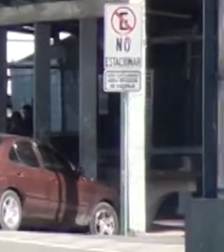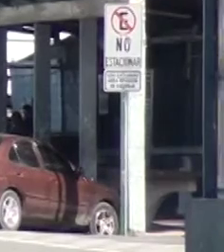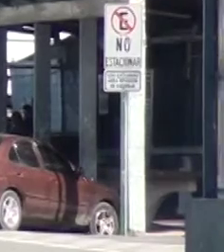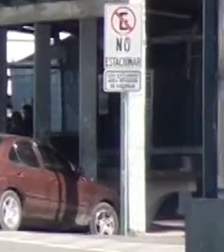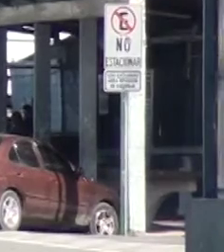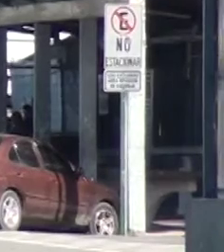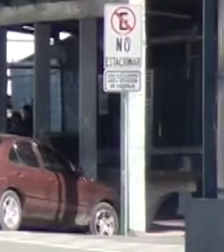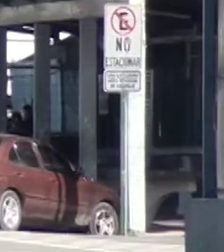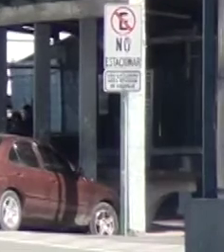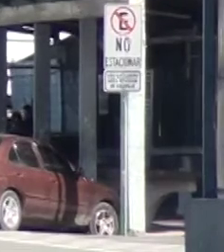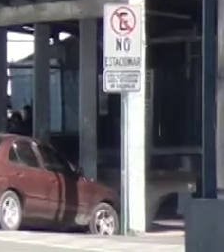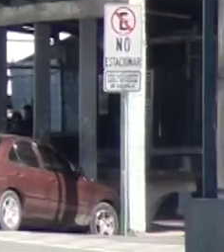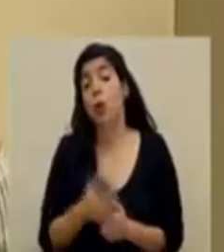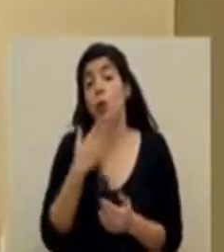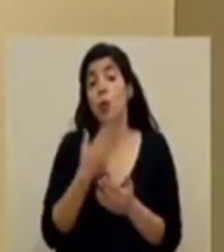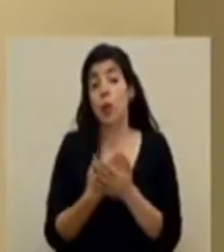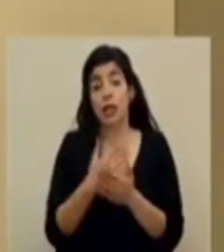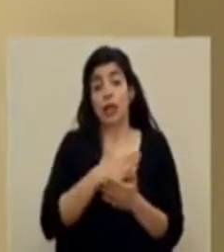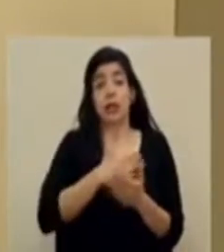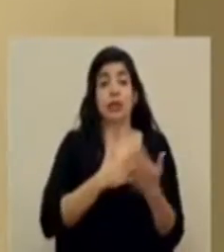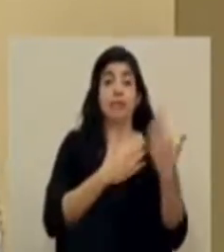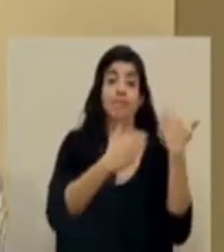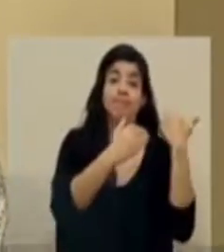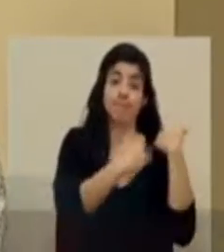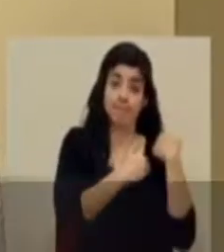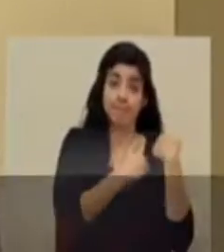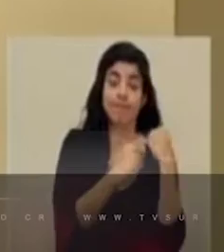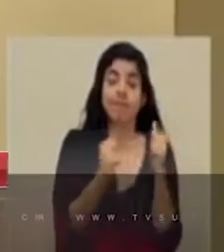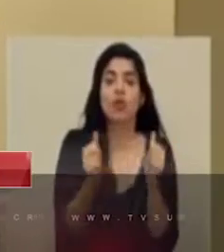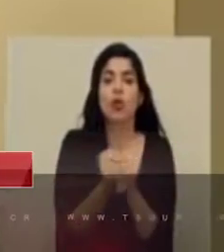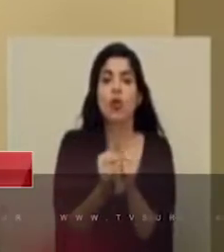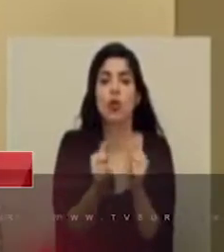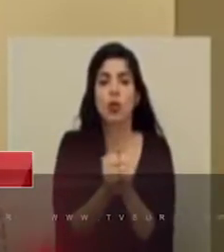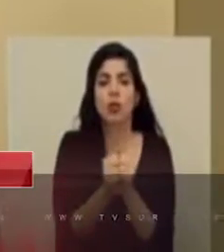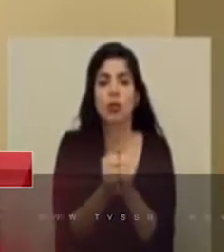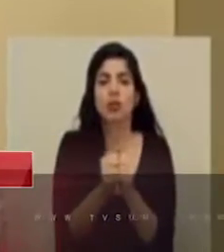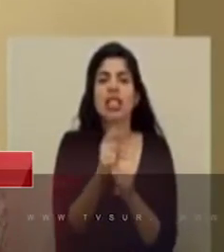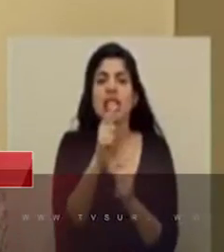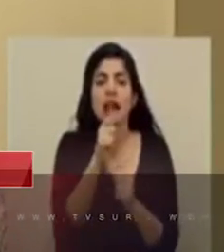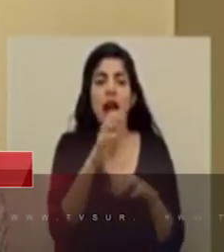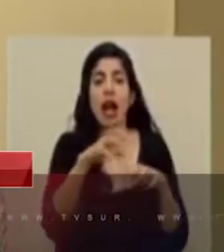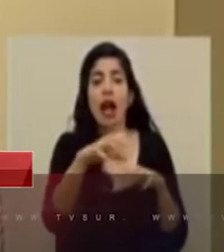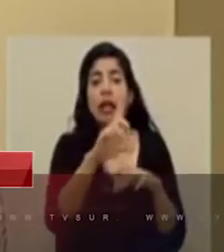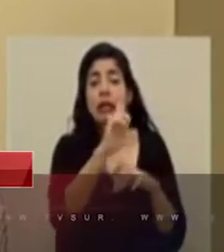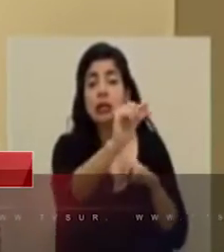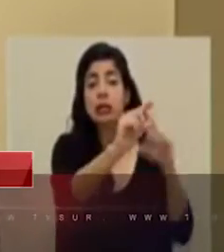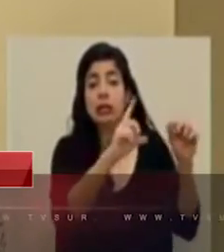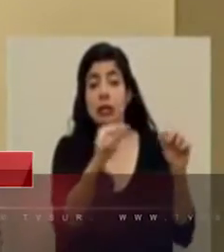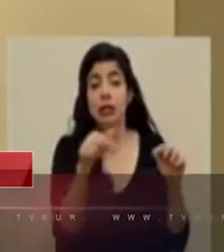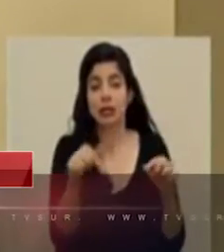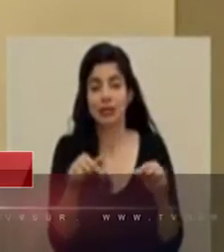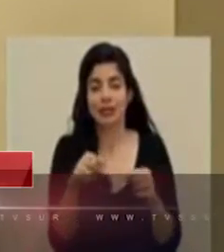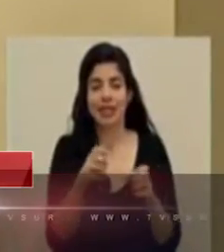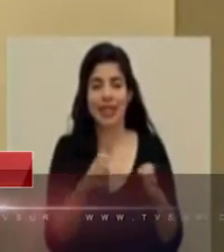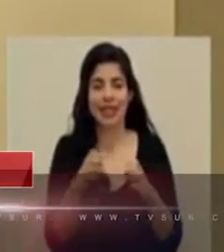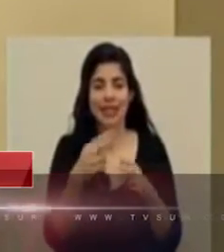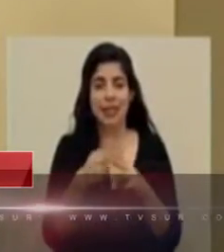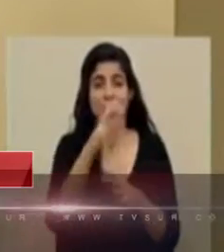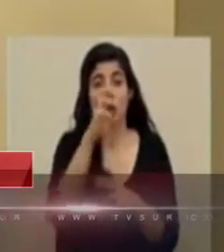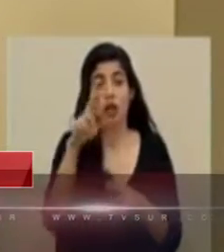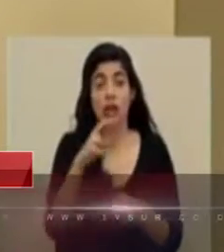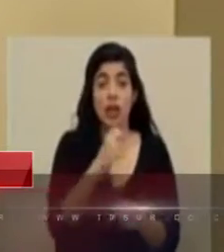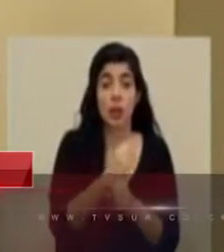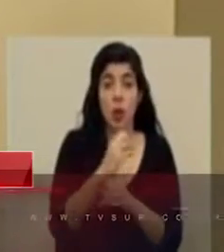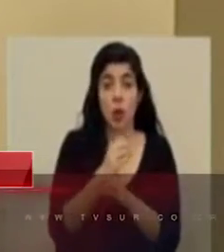corredores me corresponde acompañar a los cantones rurales en la estrategia de costa rica- trabaja y se cuida